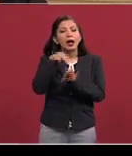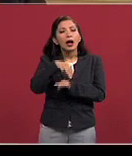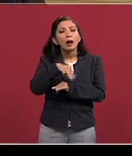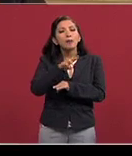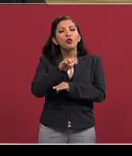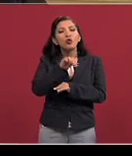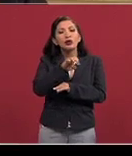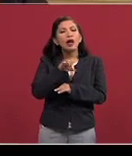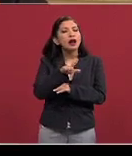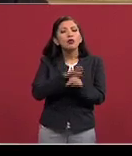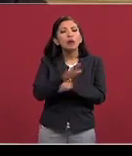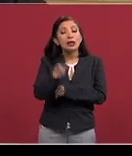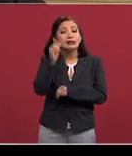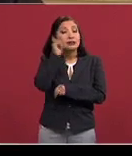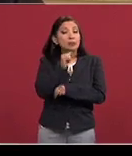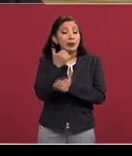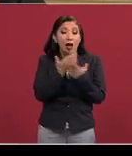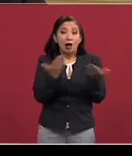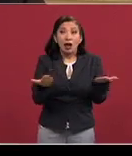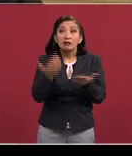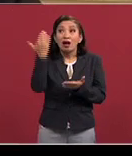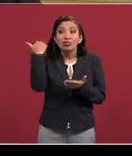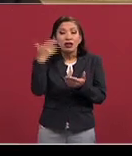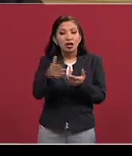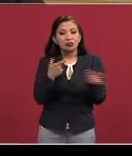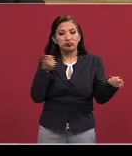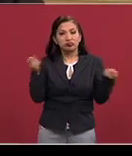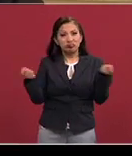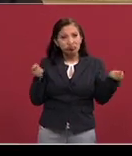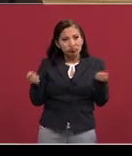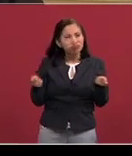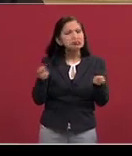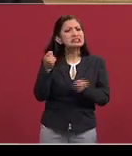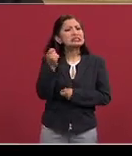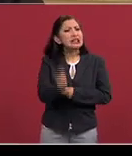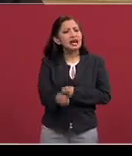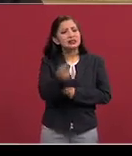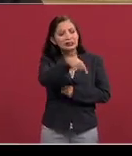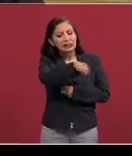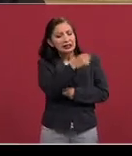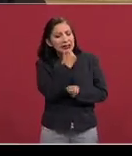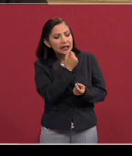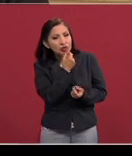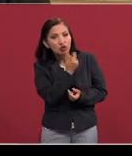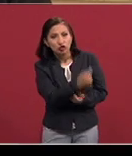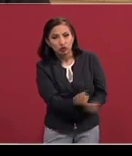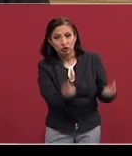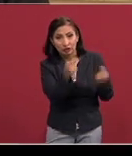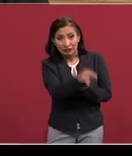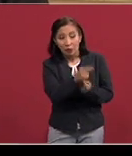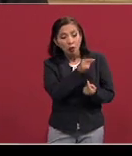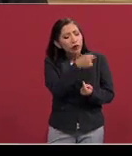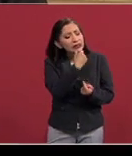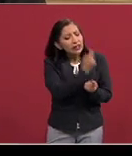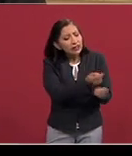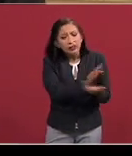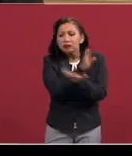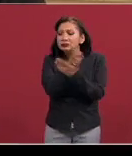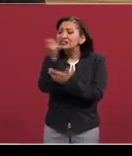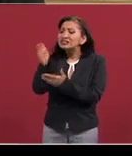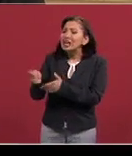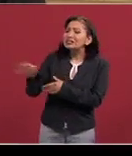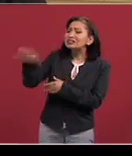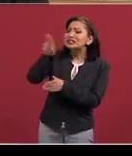MUNAL es y será ahora también la mediación, es decir, los niños. Es decir, introducir a los niños en el mundo